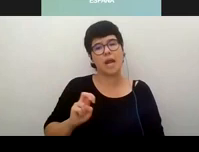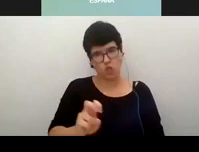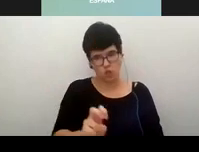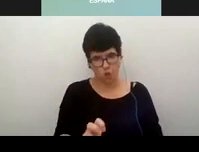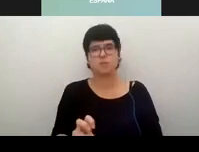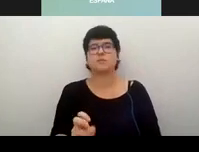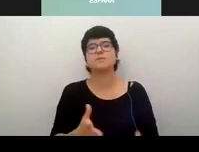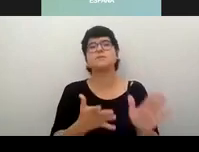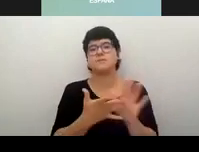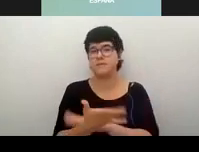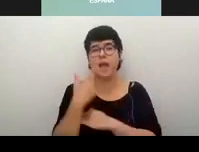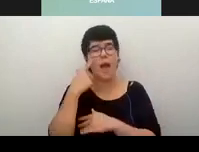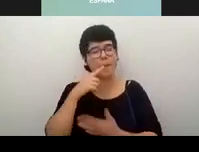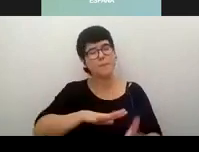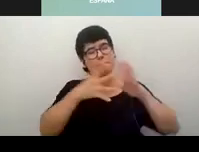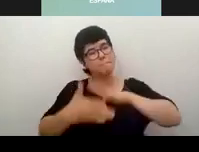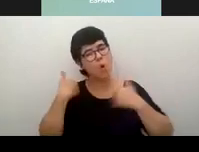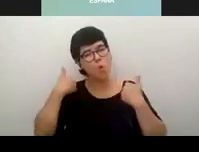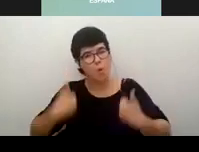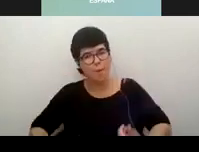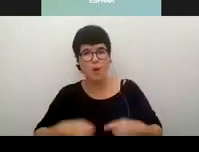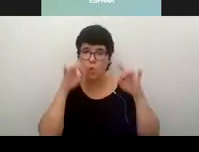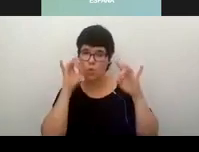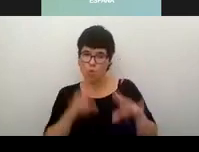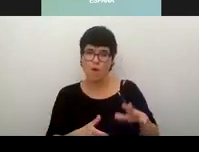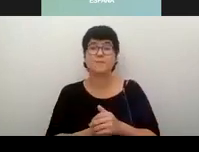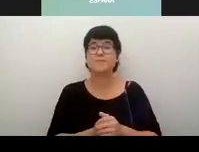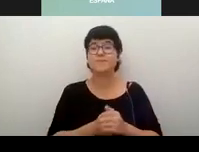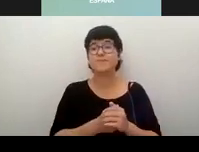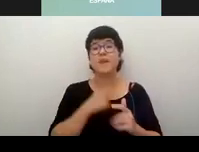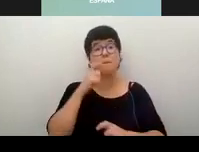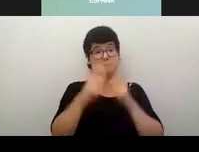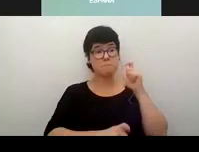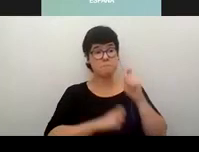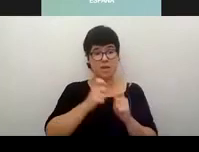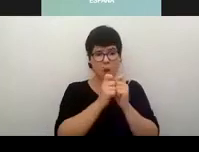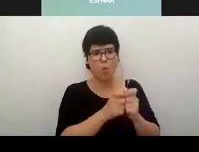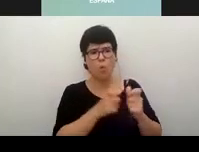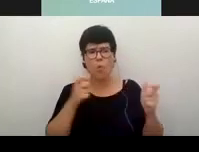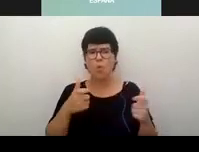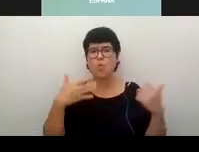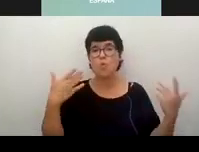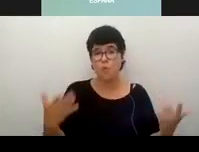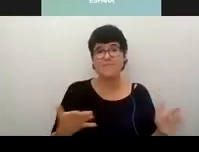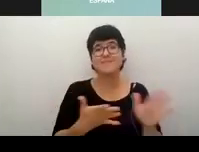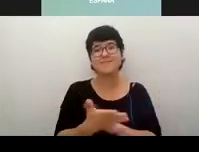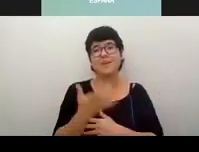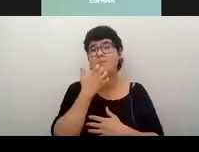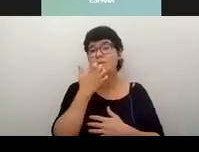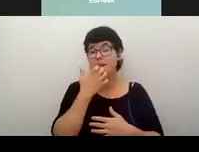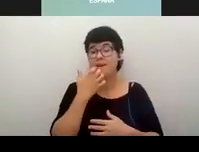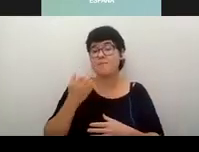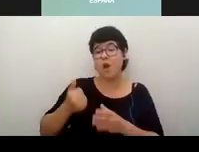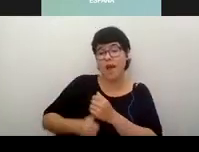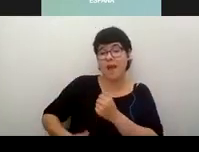fuerza aumentó el Clostridium cochleatum, que es una especie bacteriana a la que se recurre en los trasplantes de heces para prevenir